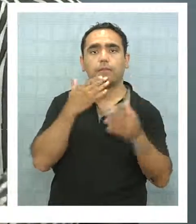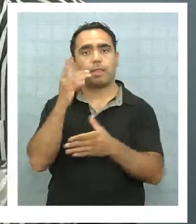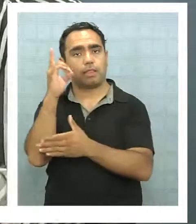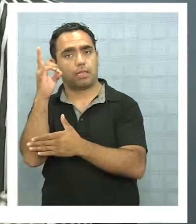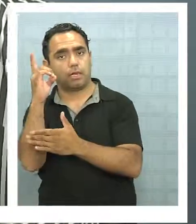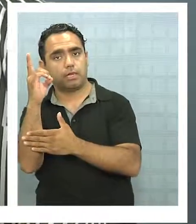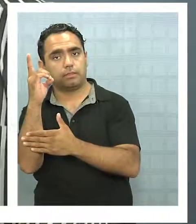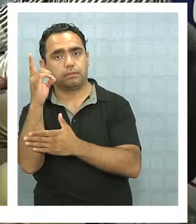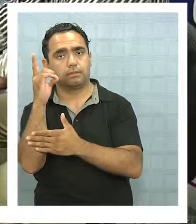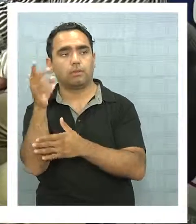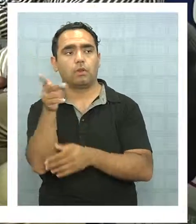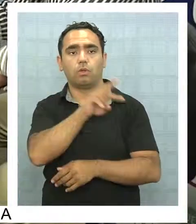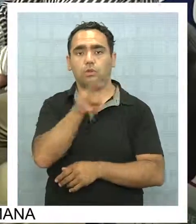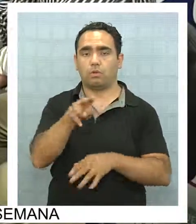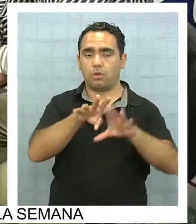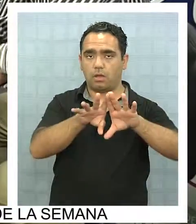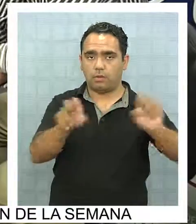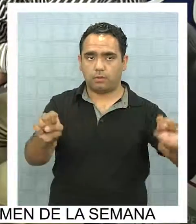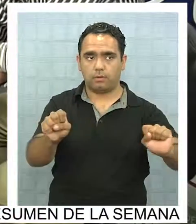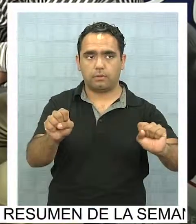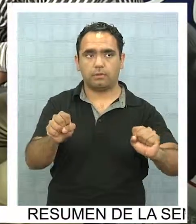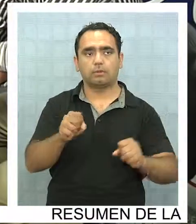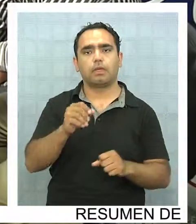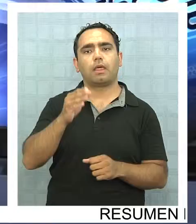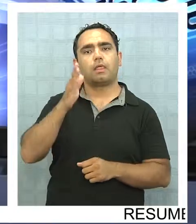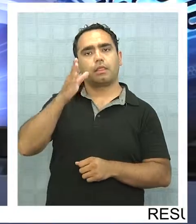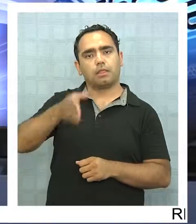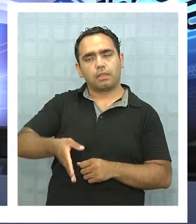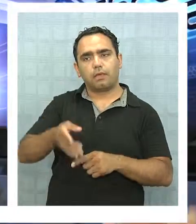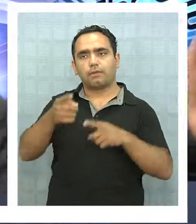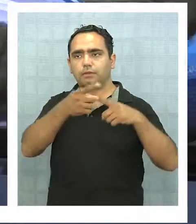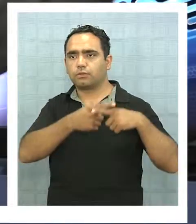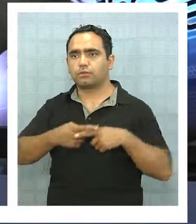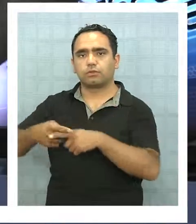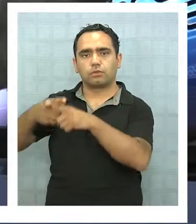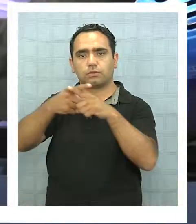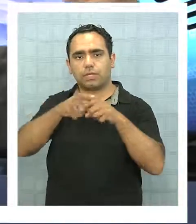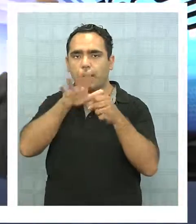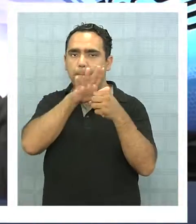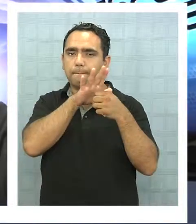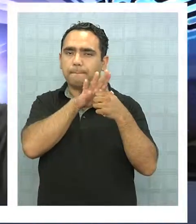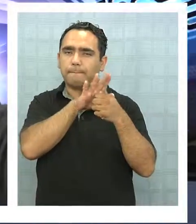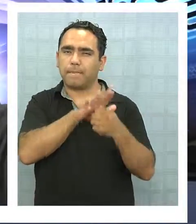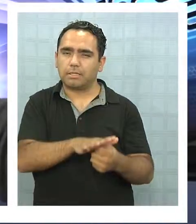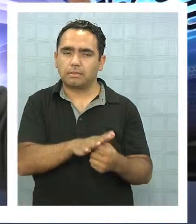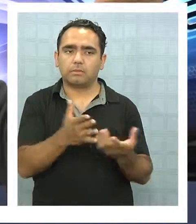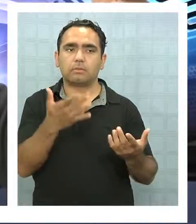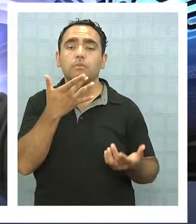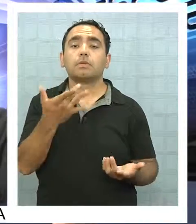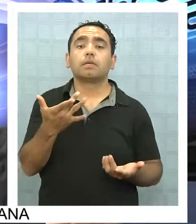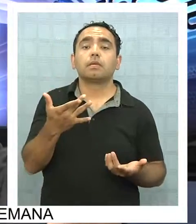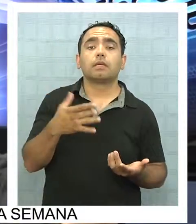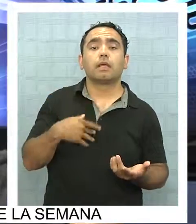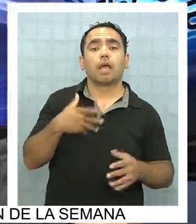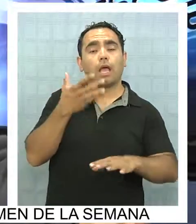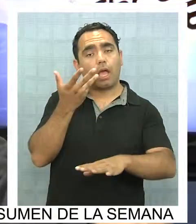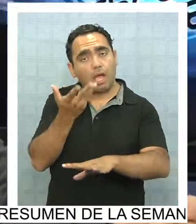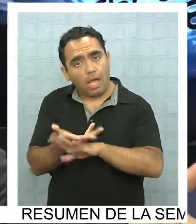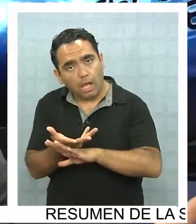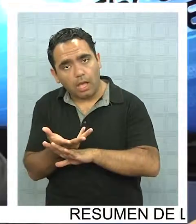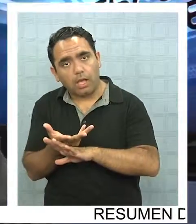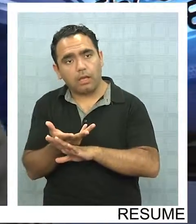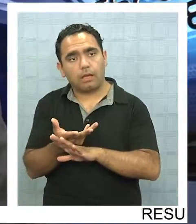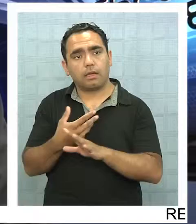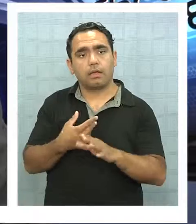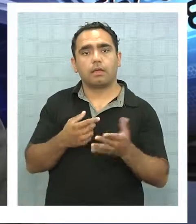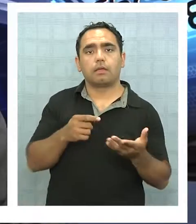que convencer al resto. Para eso tiene que haber mucha presión social, porque hay mucha presión, por otro lado, de las propias, de quienes